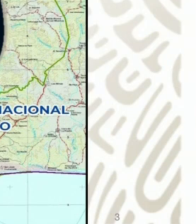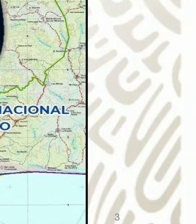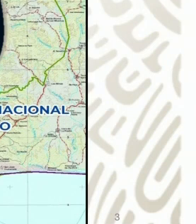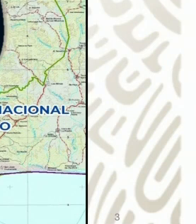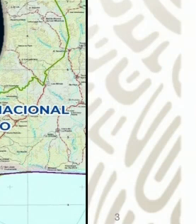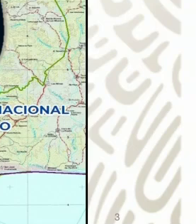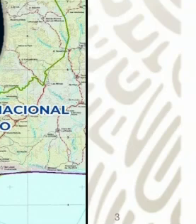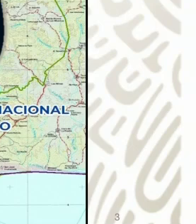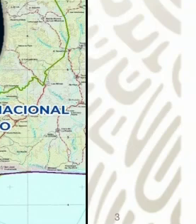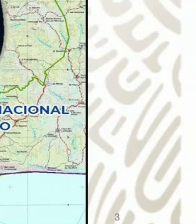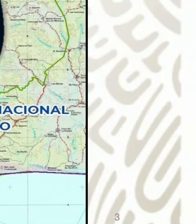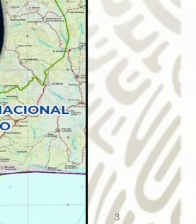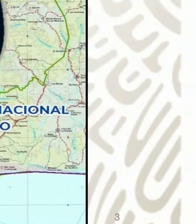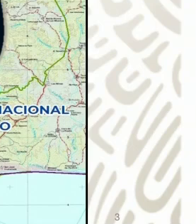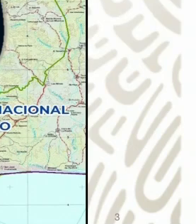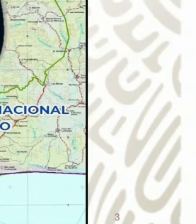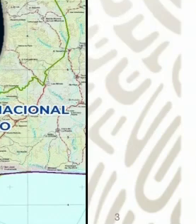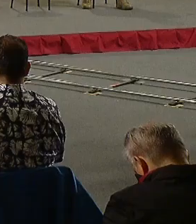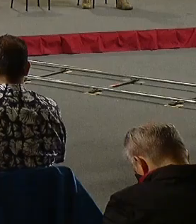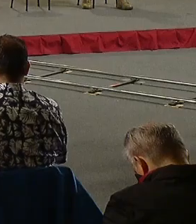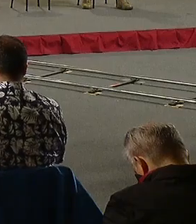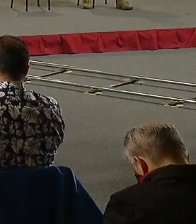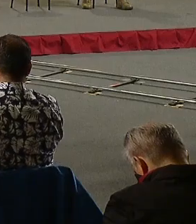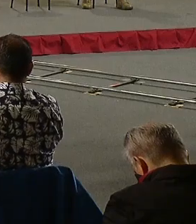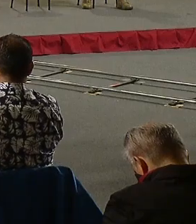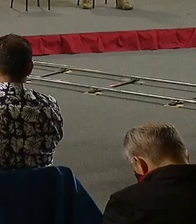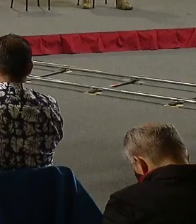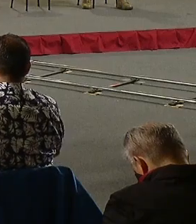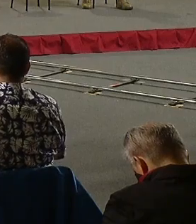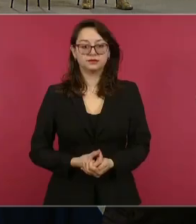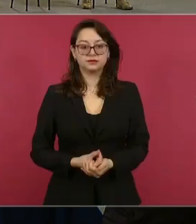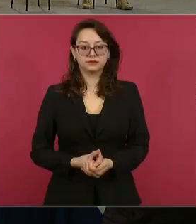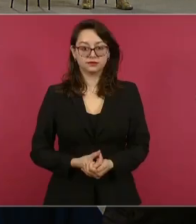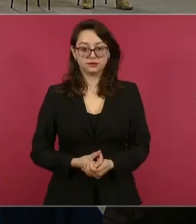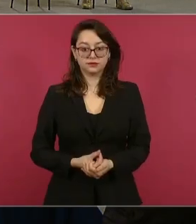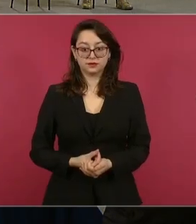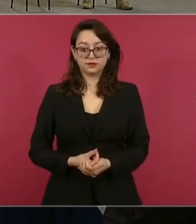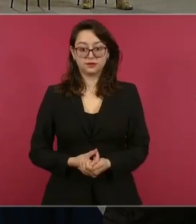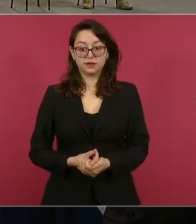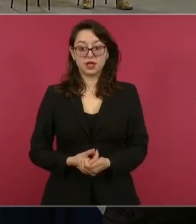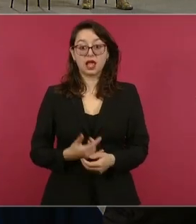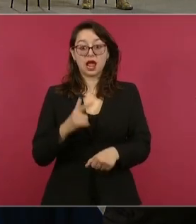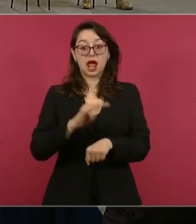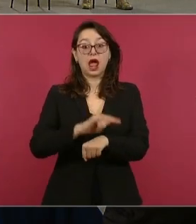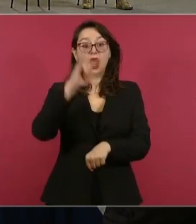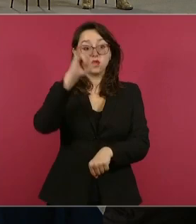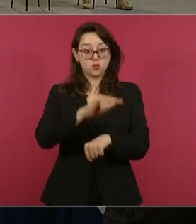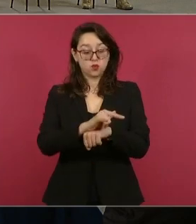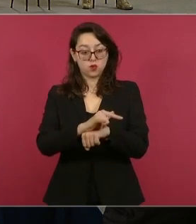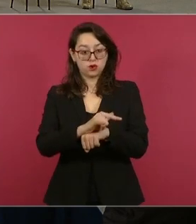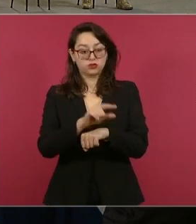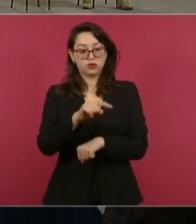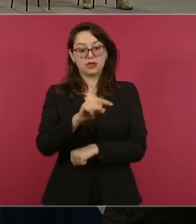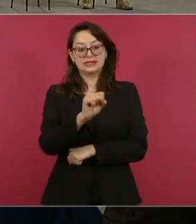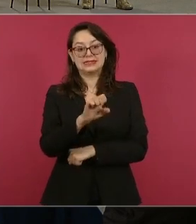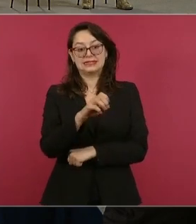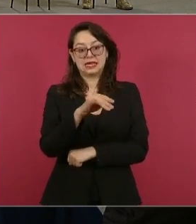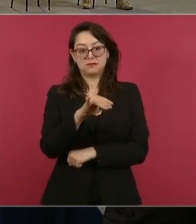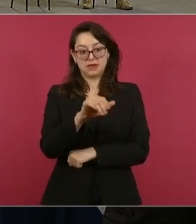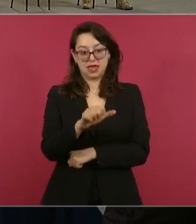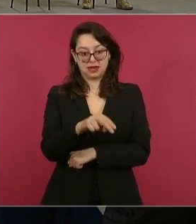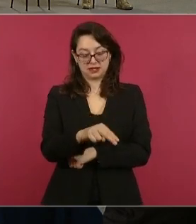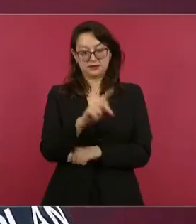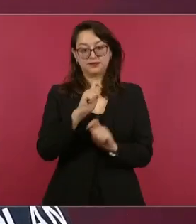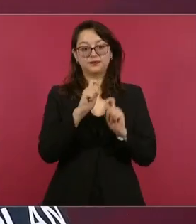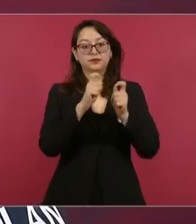se coordinó con CENIAM, que es el Servicio de Navegación del Espacio Aéreo Mexicano, donde está el señor